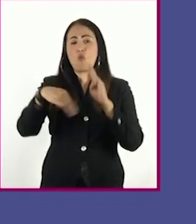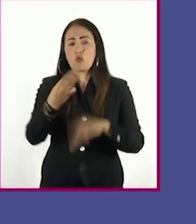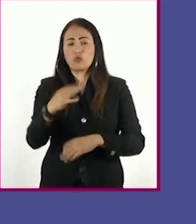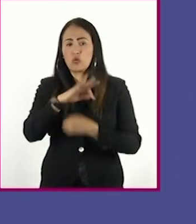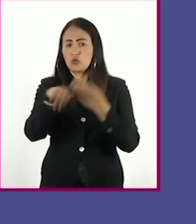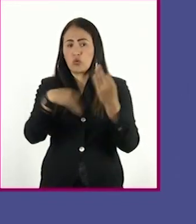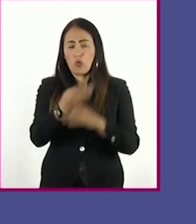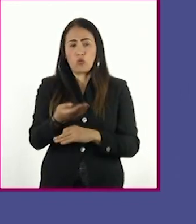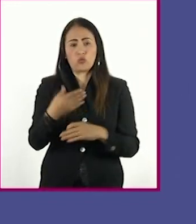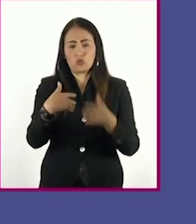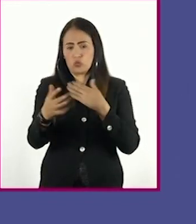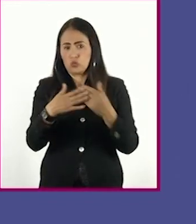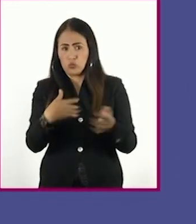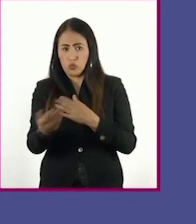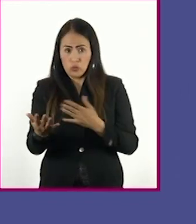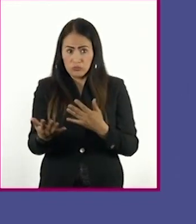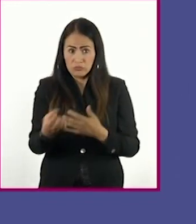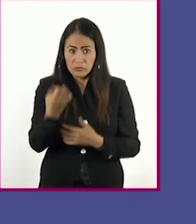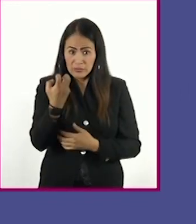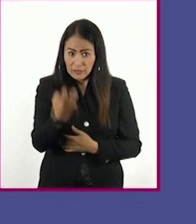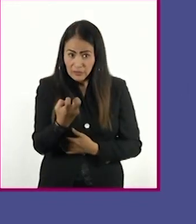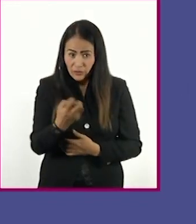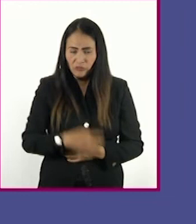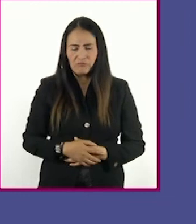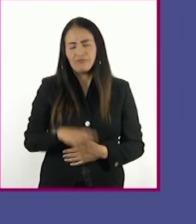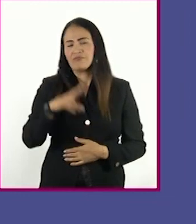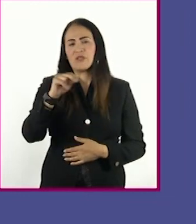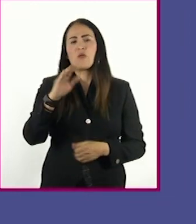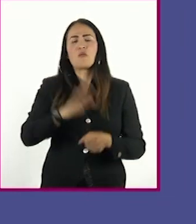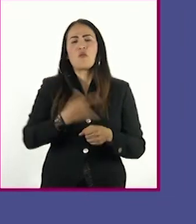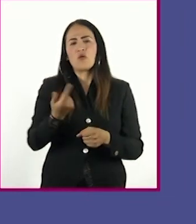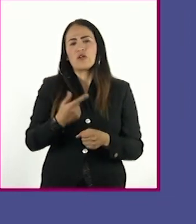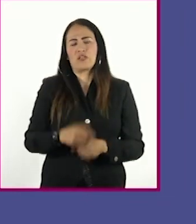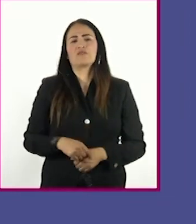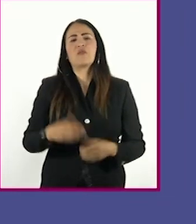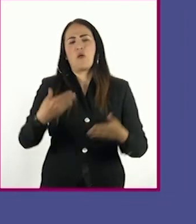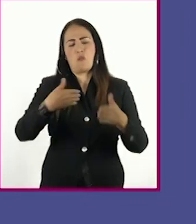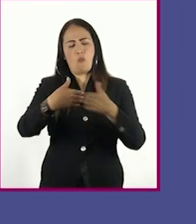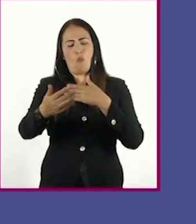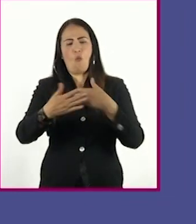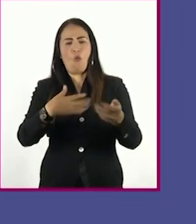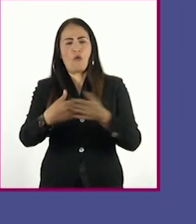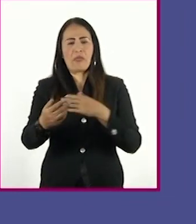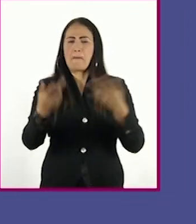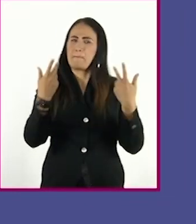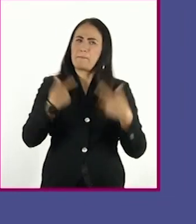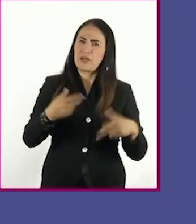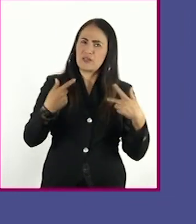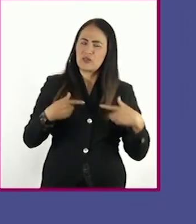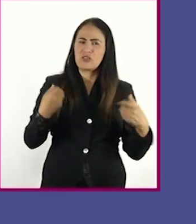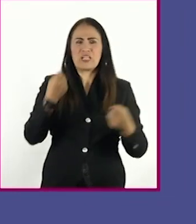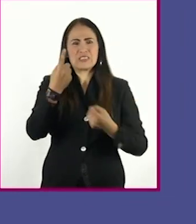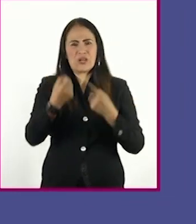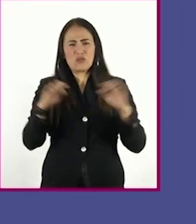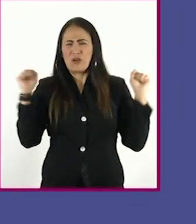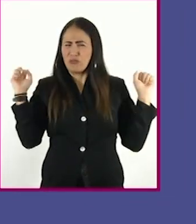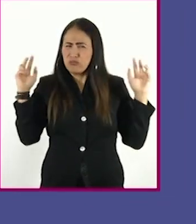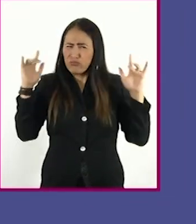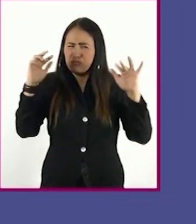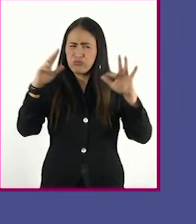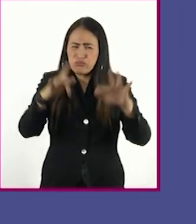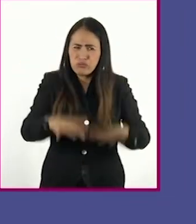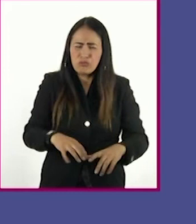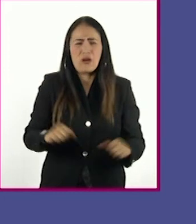mundo. Y lo digo porque cuando llegan las modas, hay unas personas que corren presurosas tras ellas,